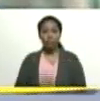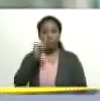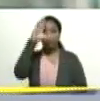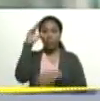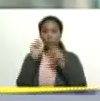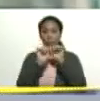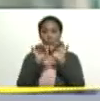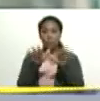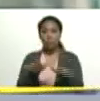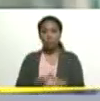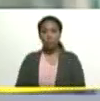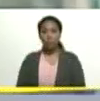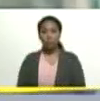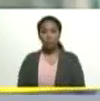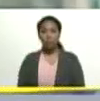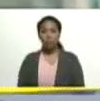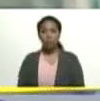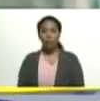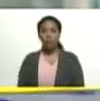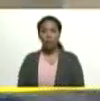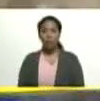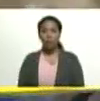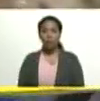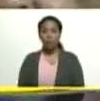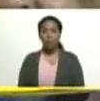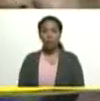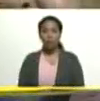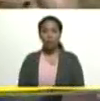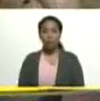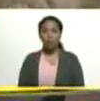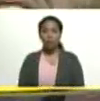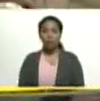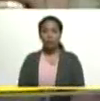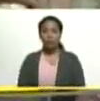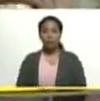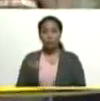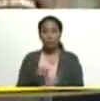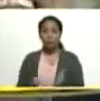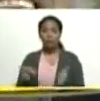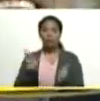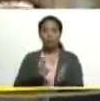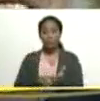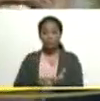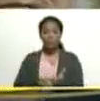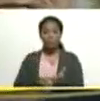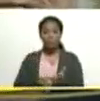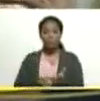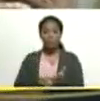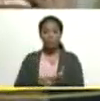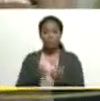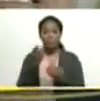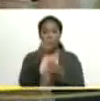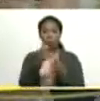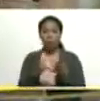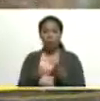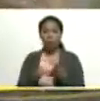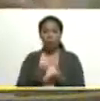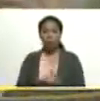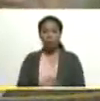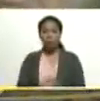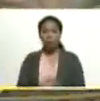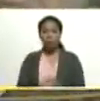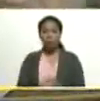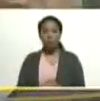cuide. Felicidades. Ah, la única que repitió de los clasificados el año pasado. ¿Ah?